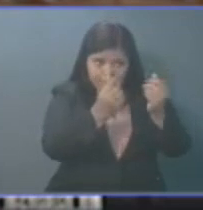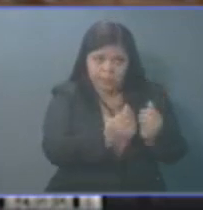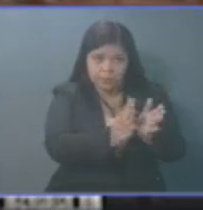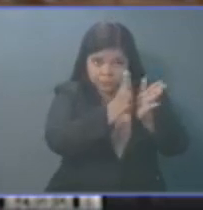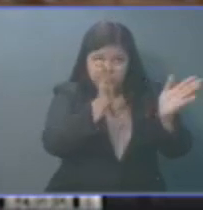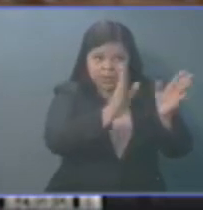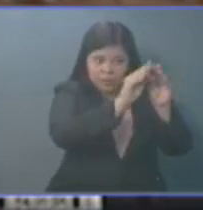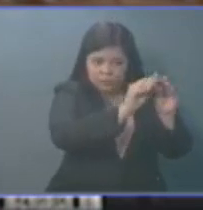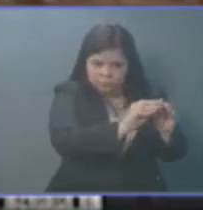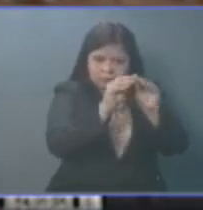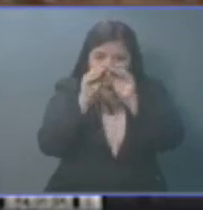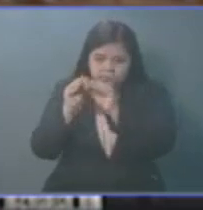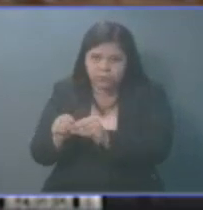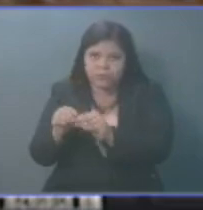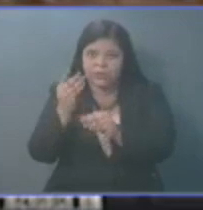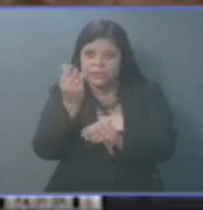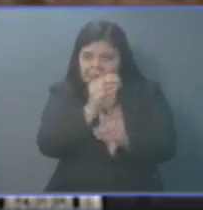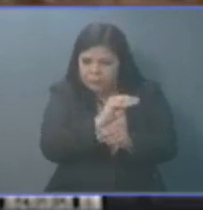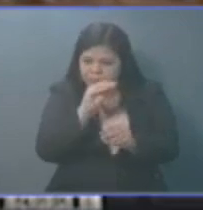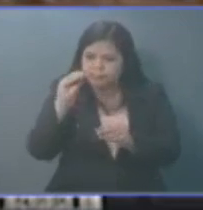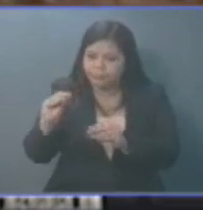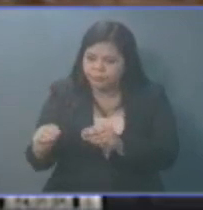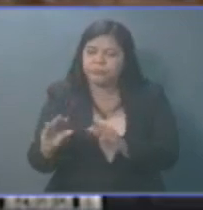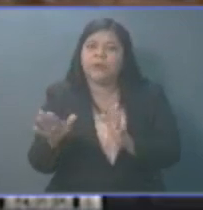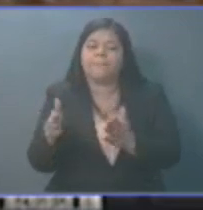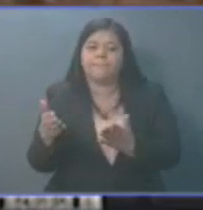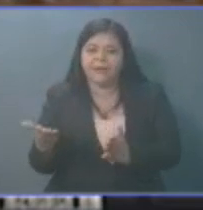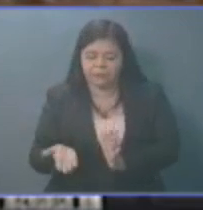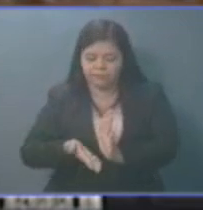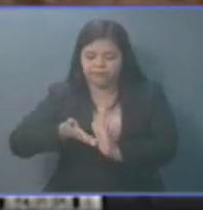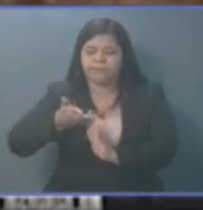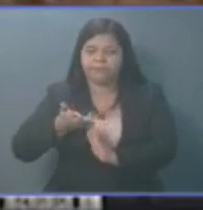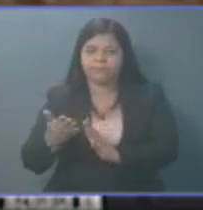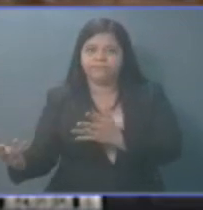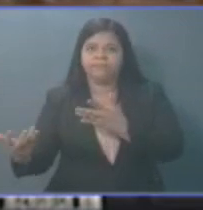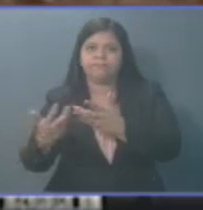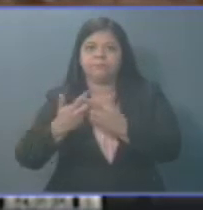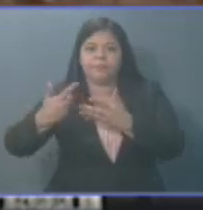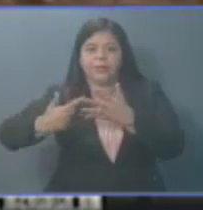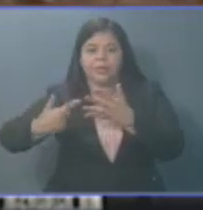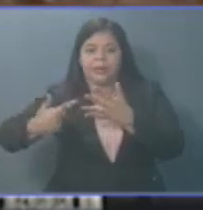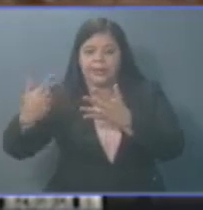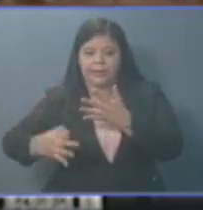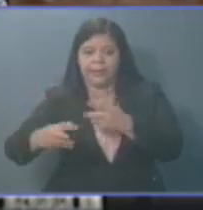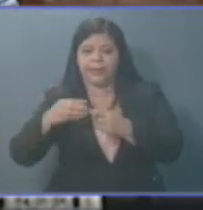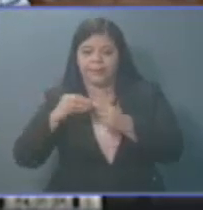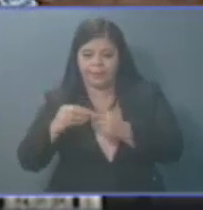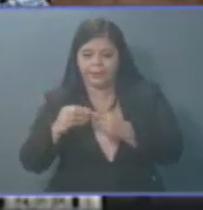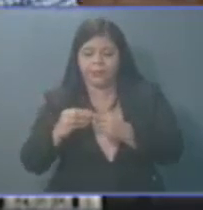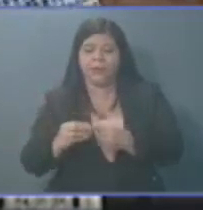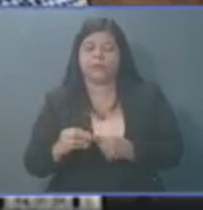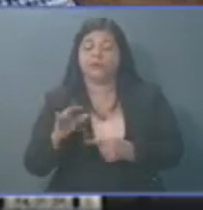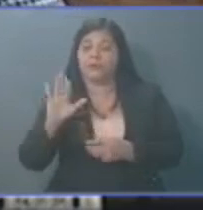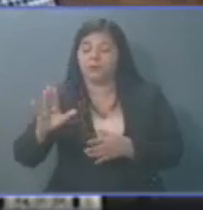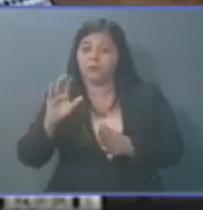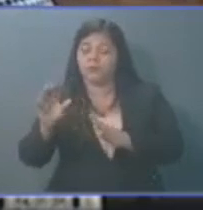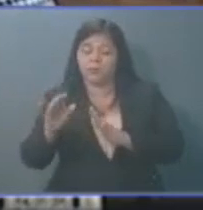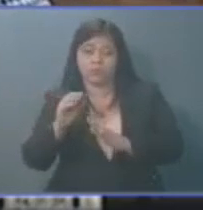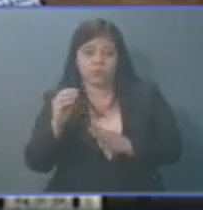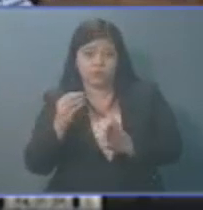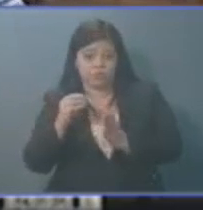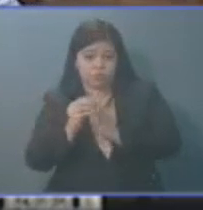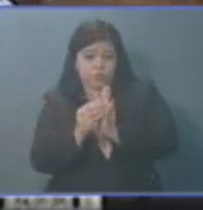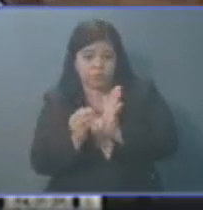los objetivos específicos y particulares que estipula la ley especial, actualizando su contenido